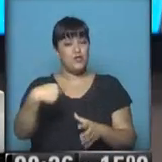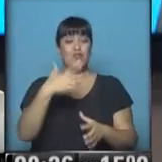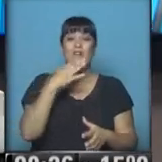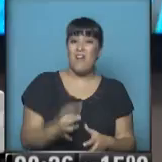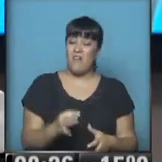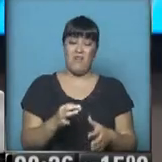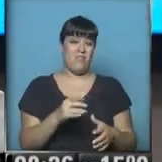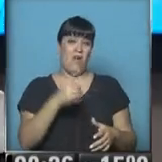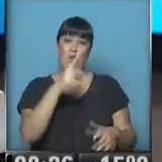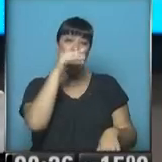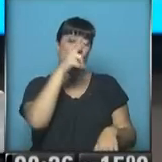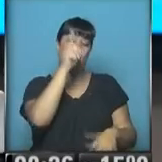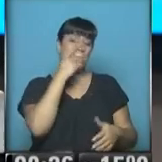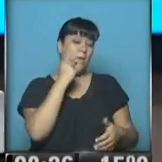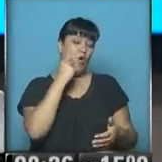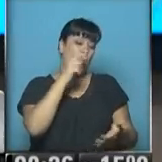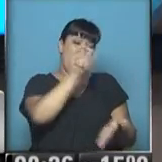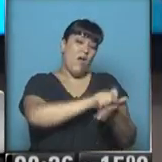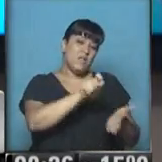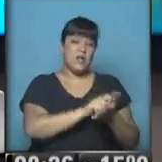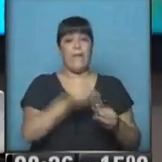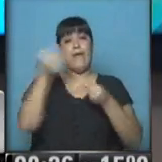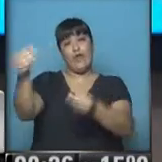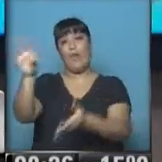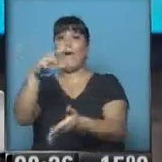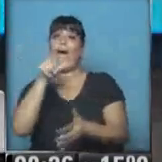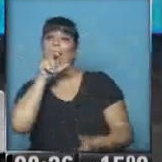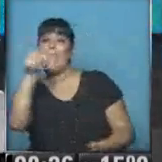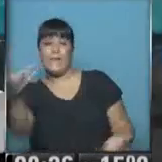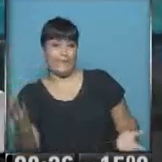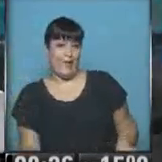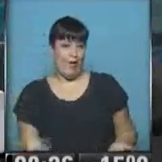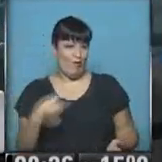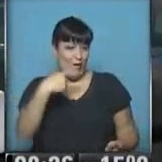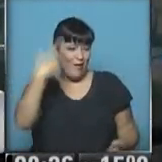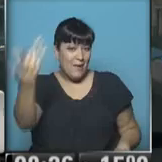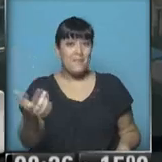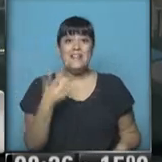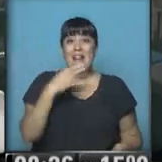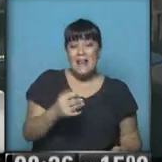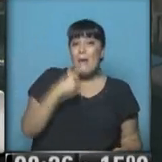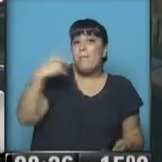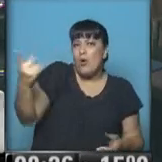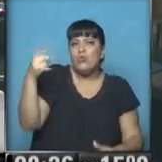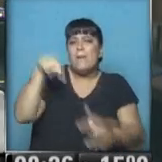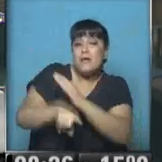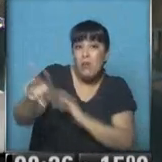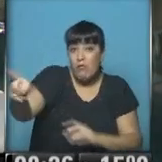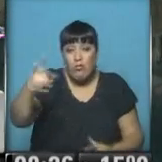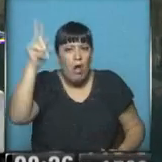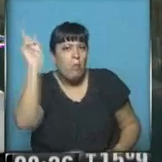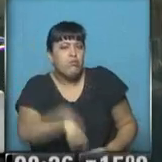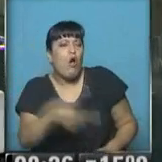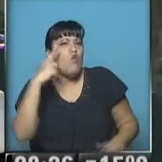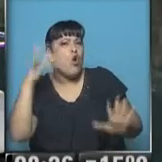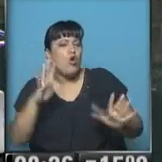les escribe a alguien los repiten y cuando uno le repregunta o intenta profundizar no tienen ni idea de los temas que están hablando por